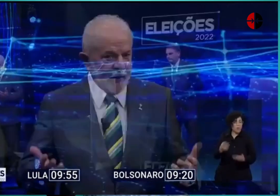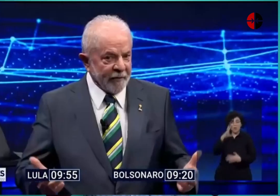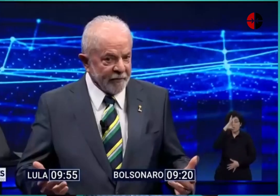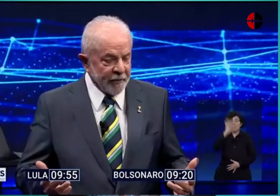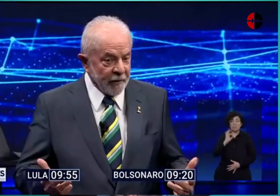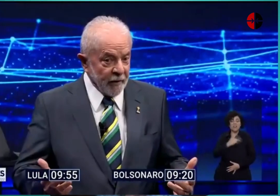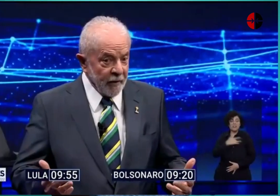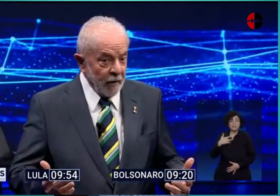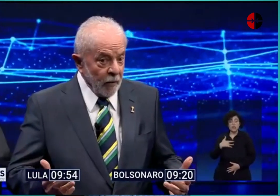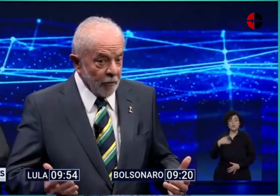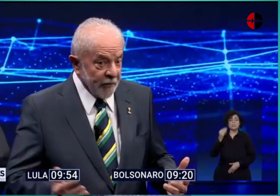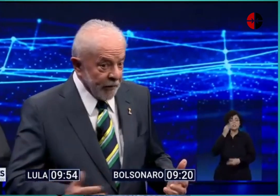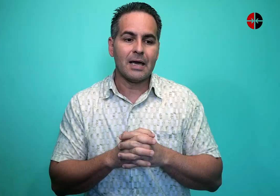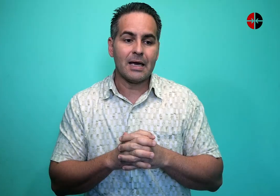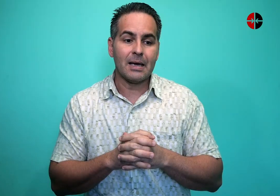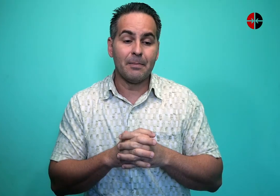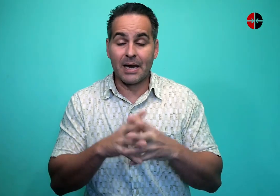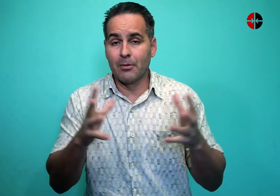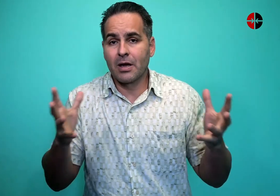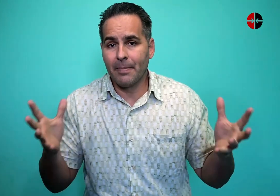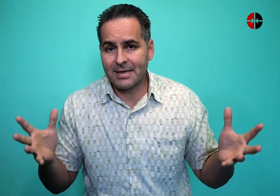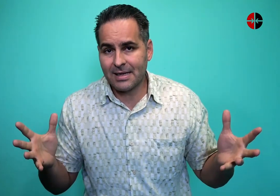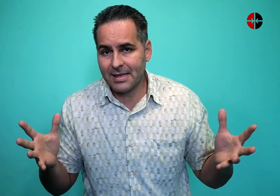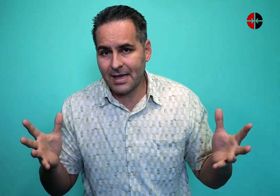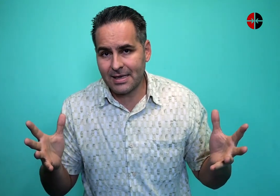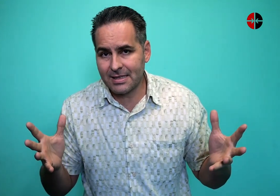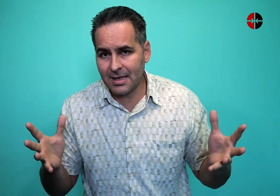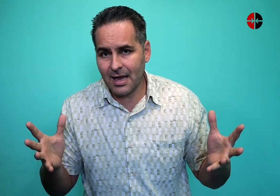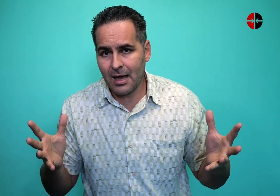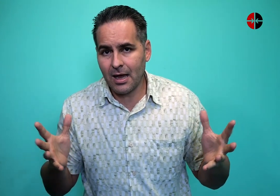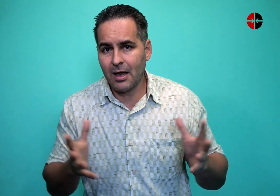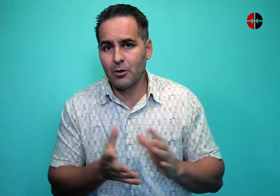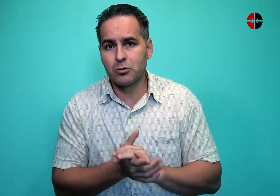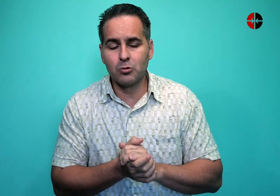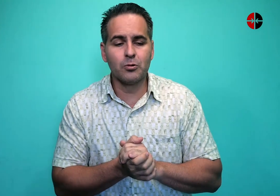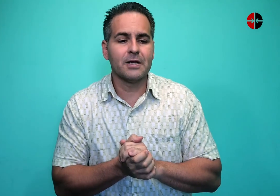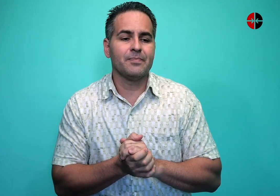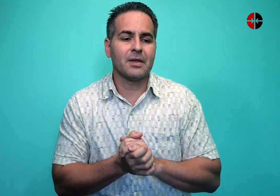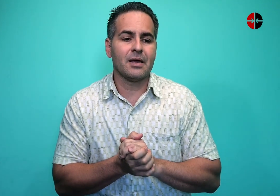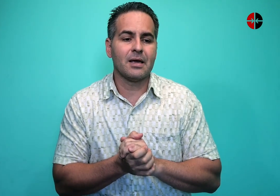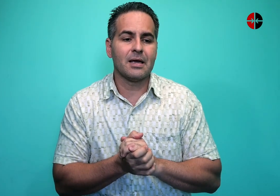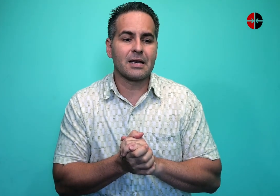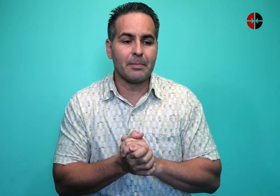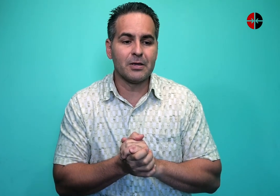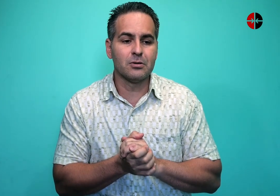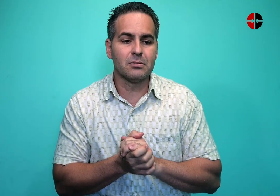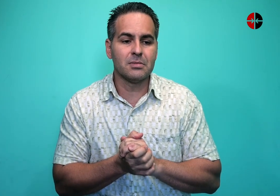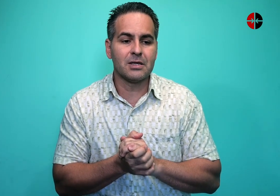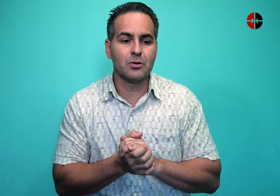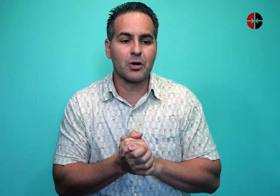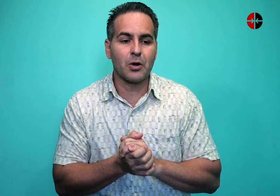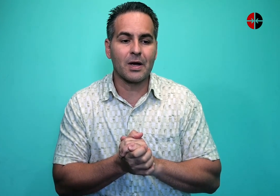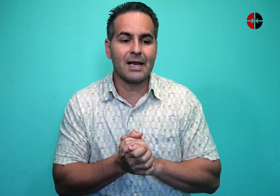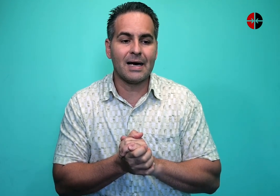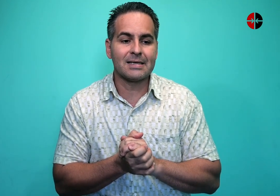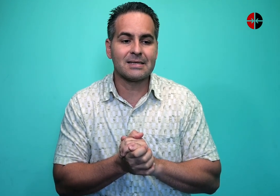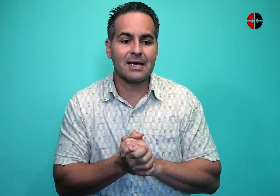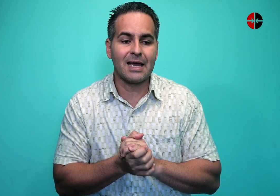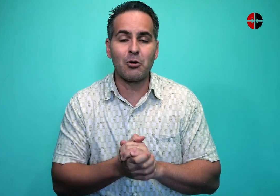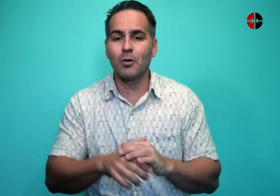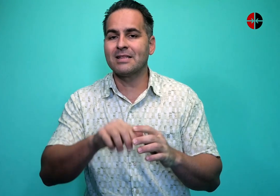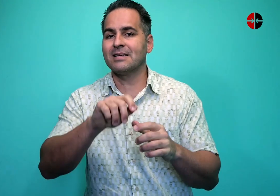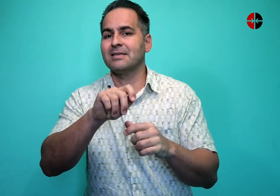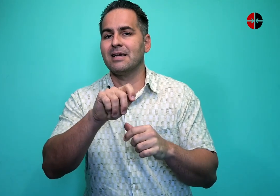muy complejo veremos qué pasa el día 30 de octubre Repito no creo que